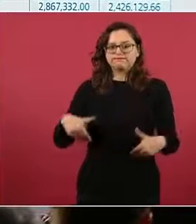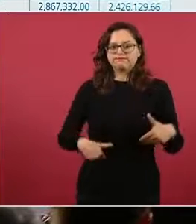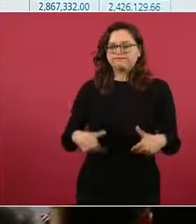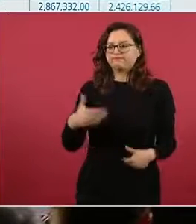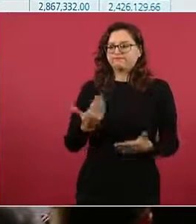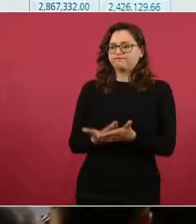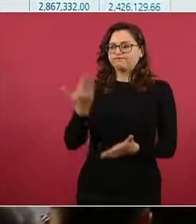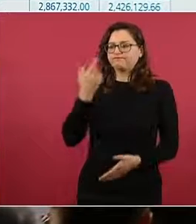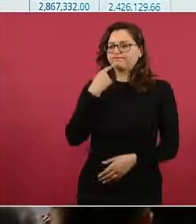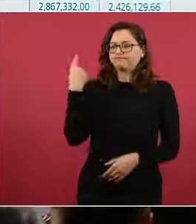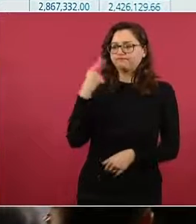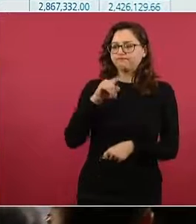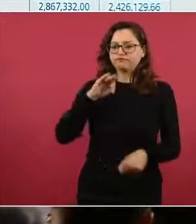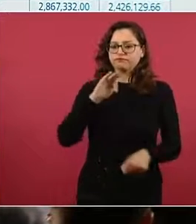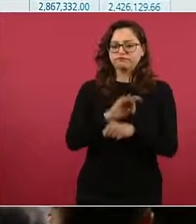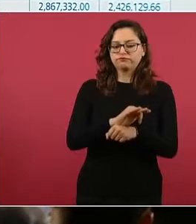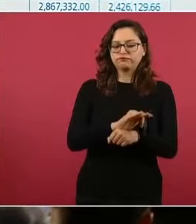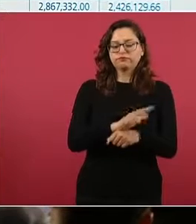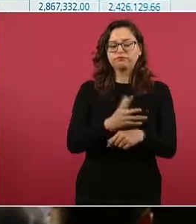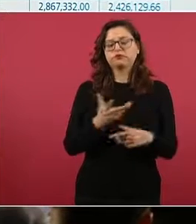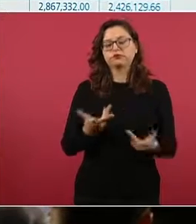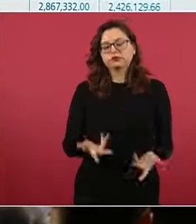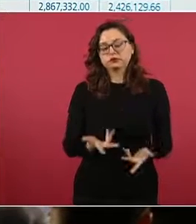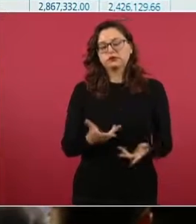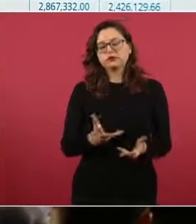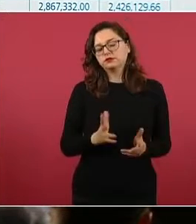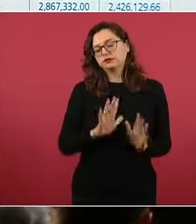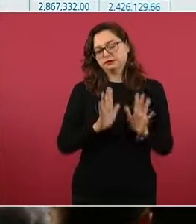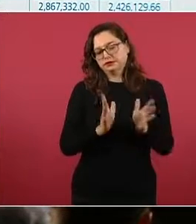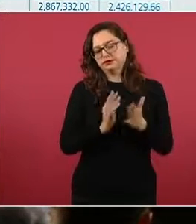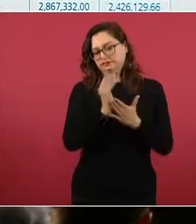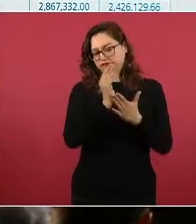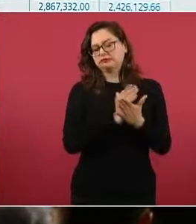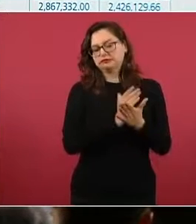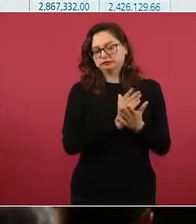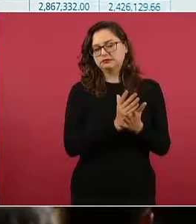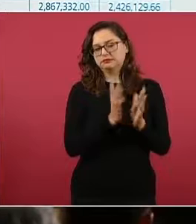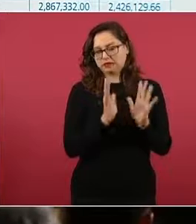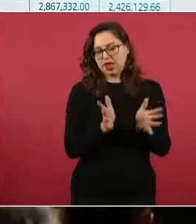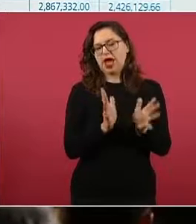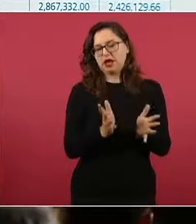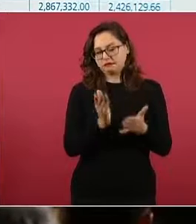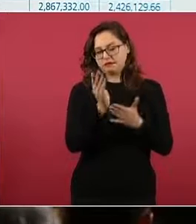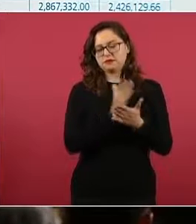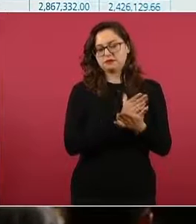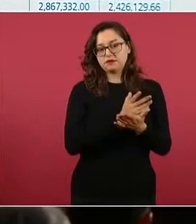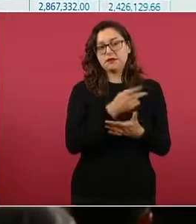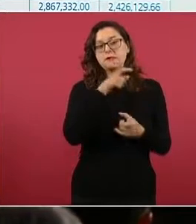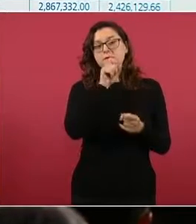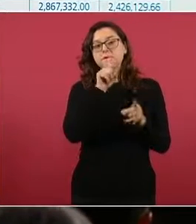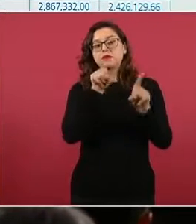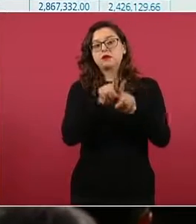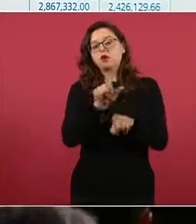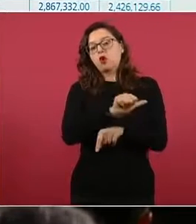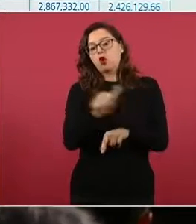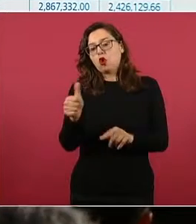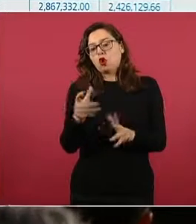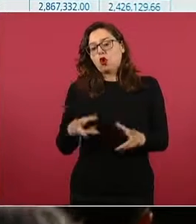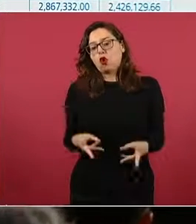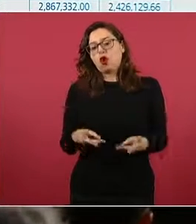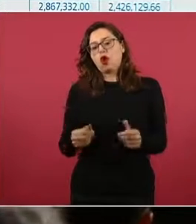gastos que ya no existen. Por ejemplo, ministros tenían gastos para